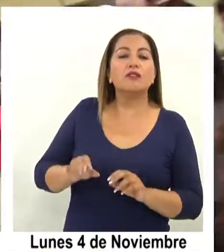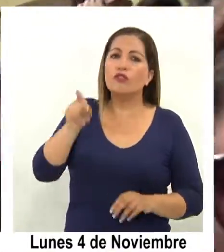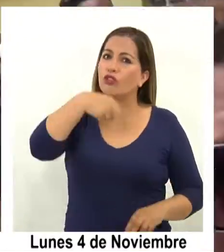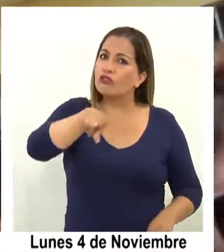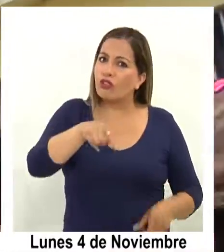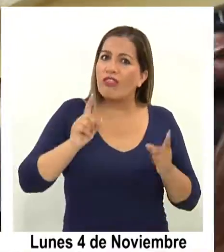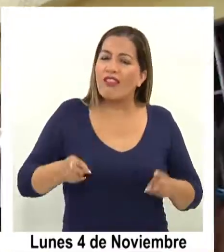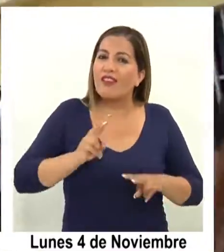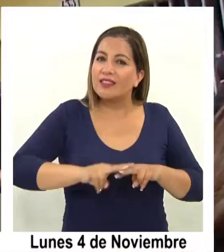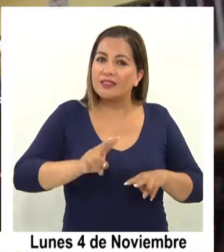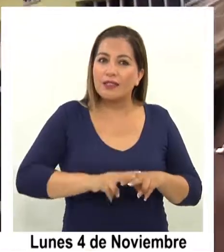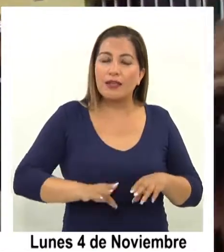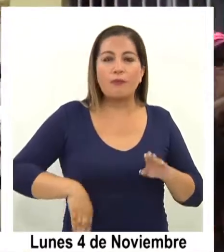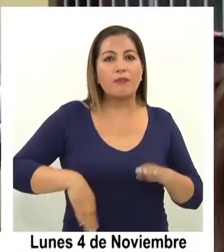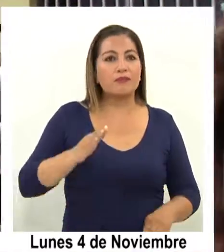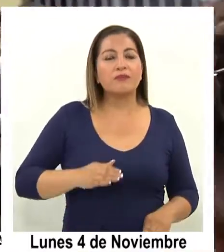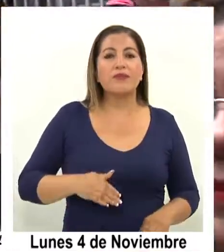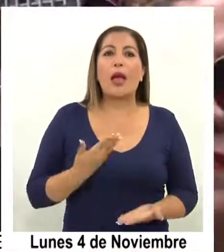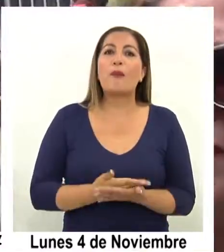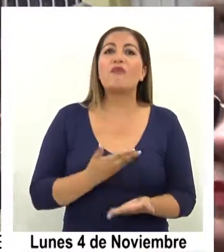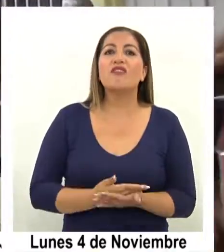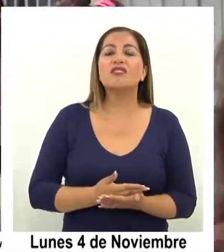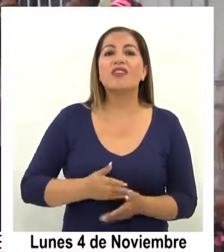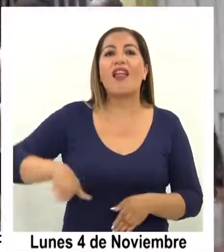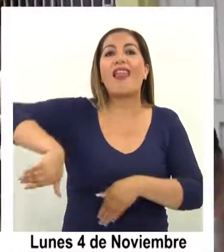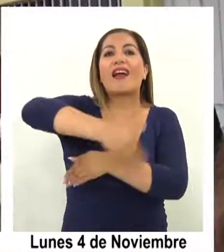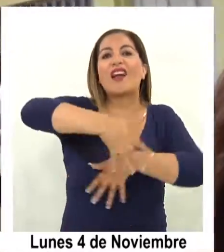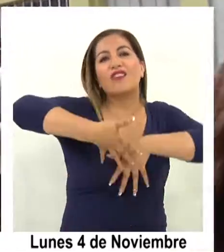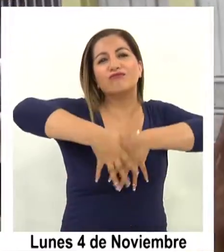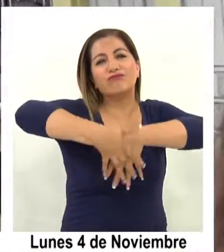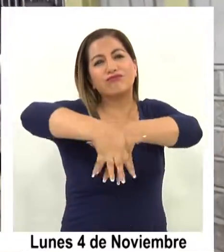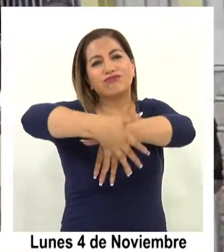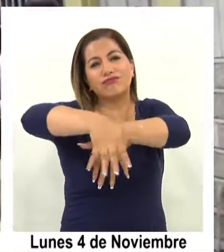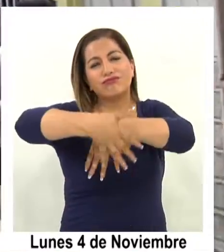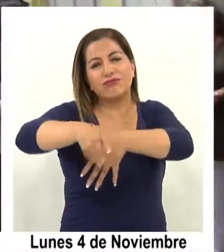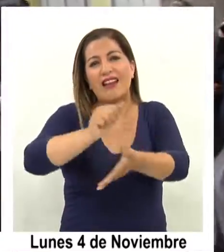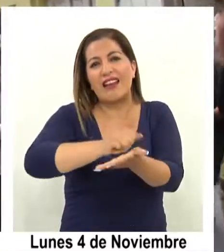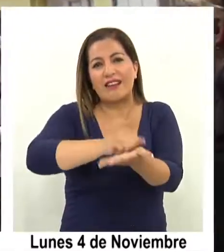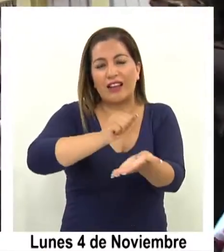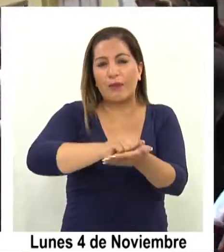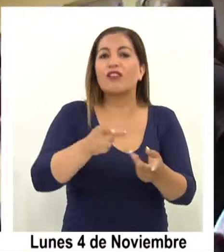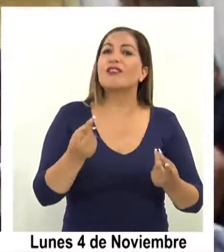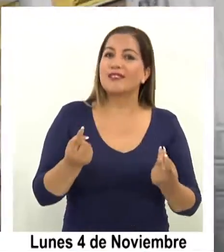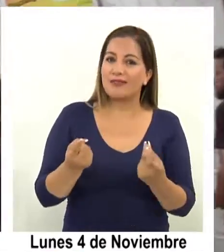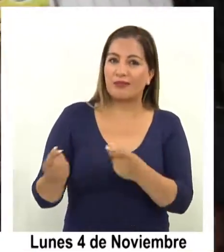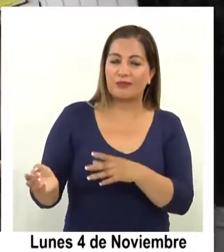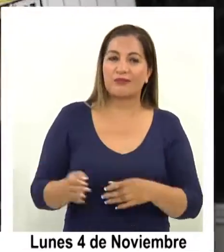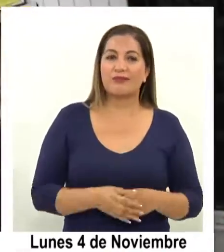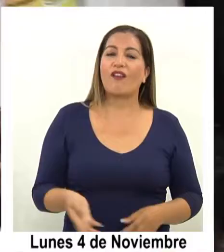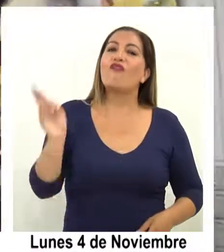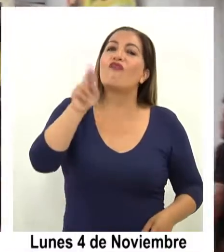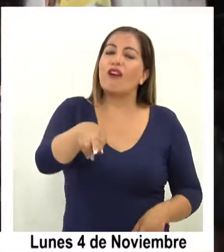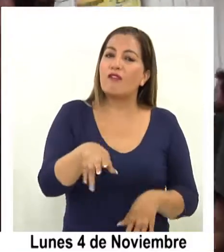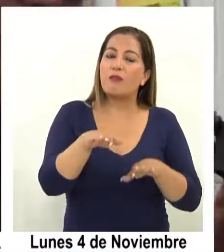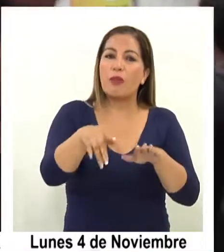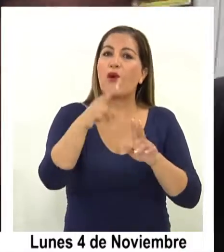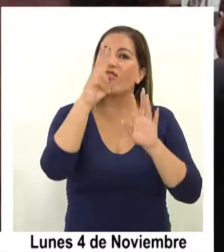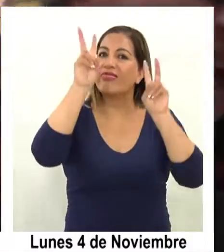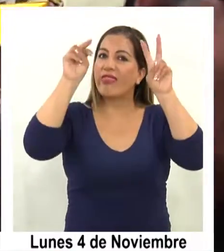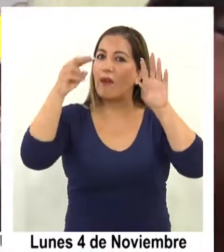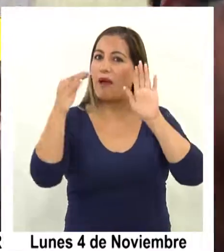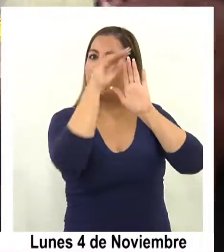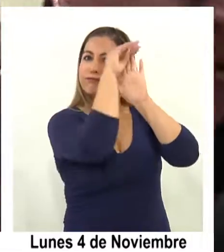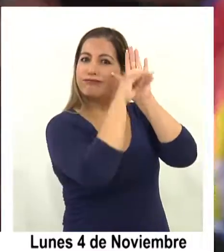día lo que tenemos que hacer más que nunca es aprovechar esta instancia, salir a la calle y volver a reivindicarnos, que es lo que se necesita en el fondo. Volver a colocar los temas